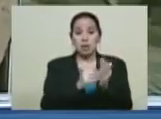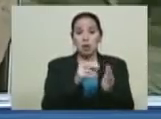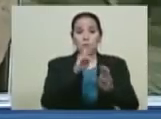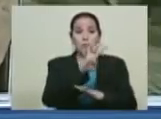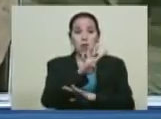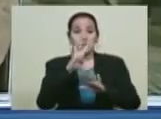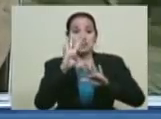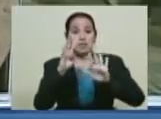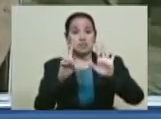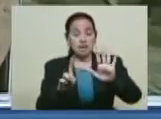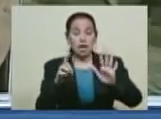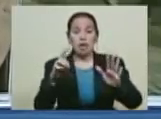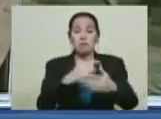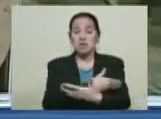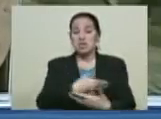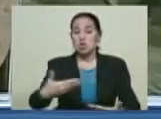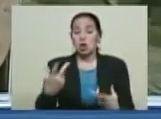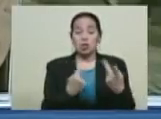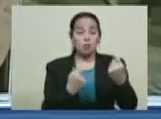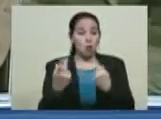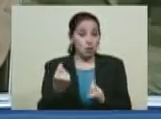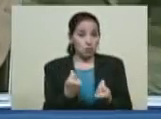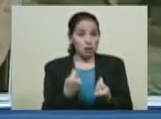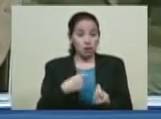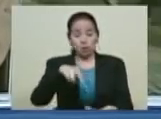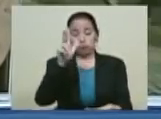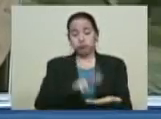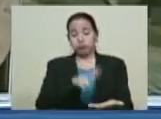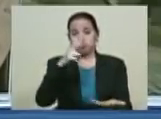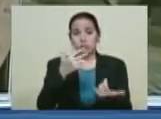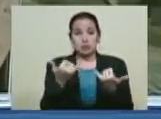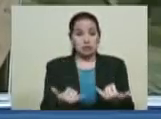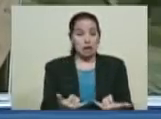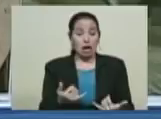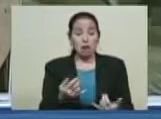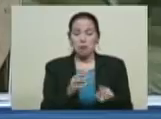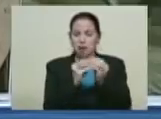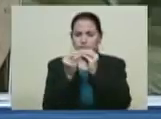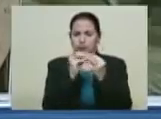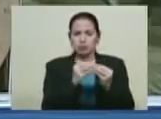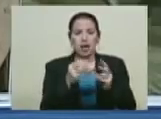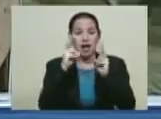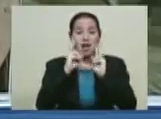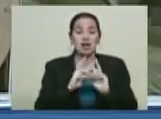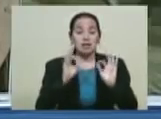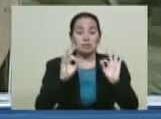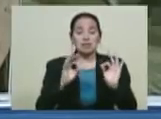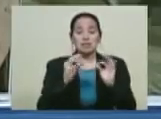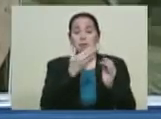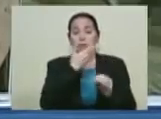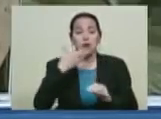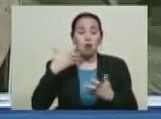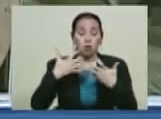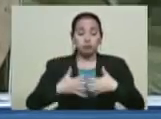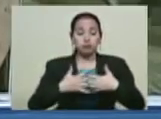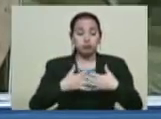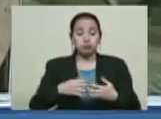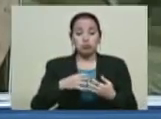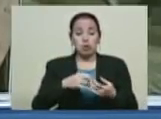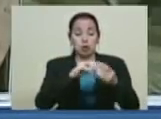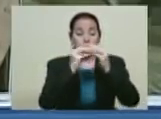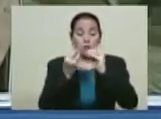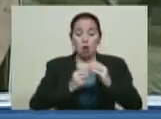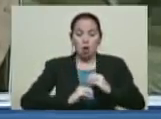347.046 millones de bolívares para efectuar tratamiento, mantenimiento y mejoras